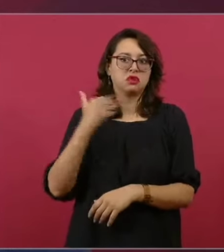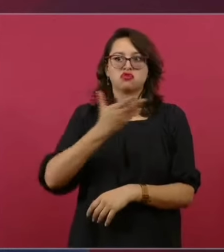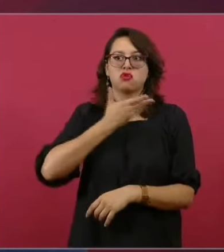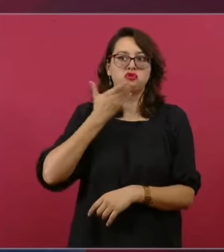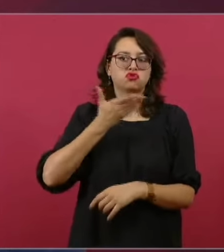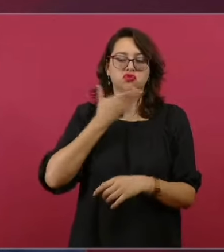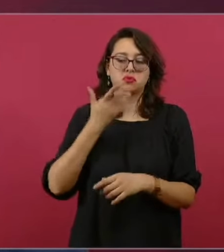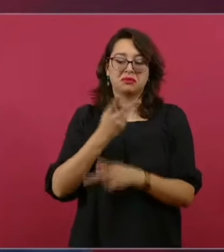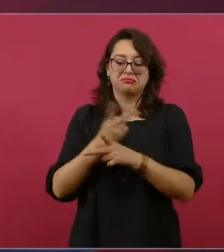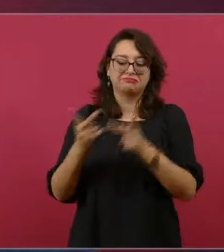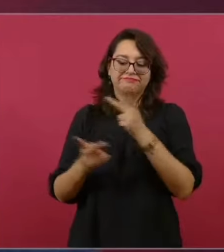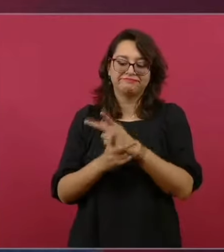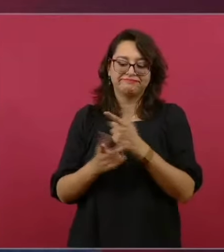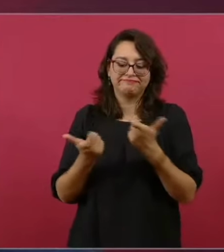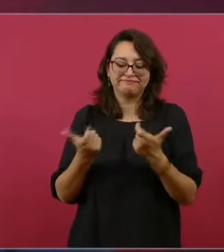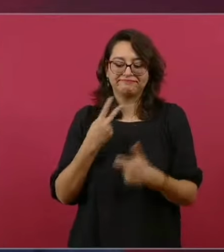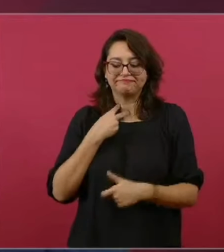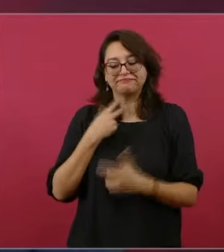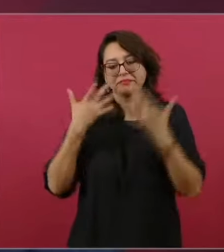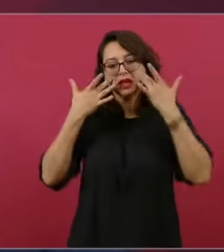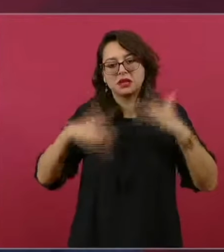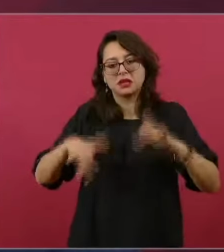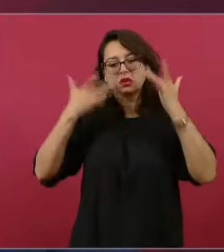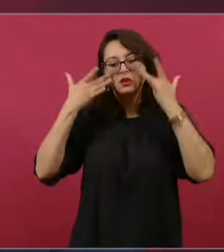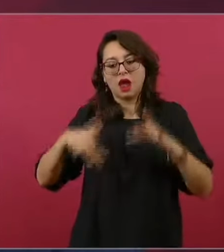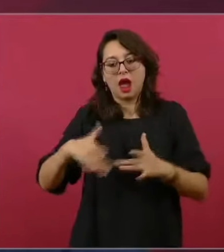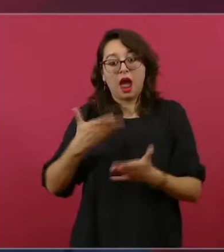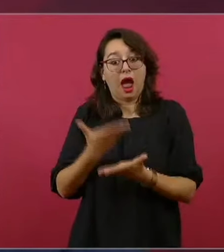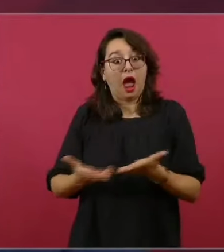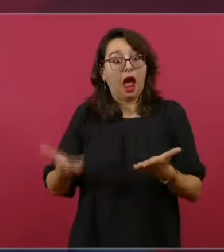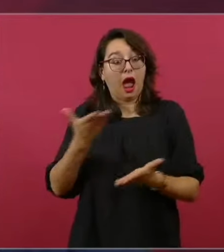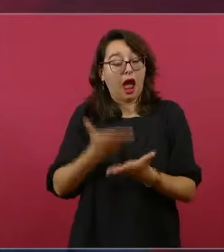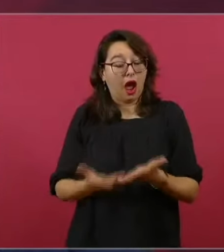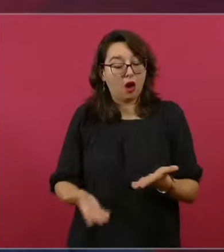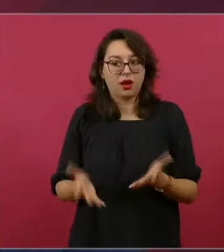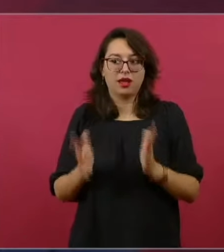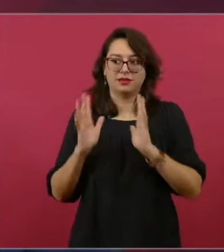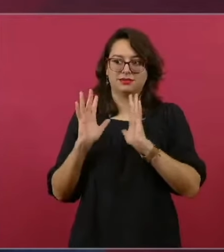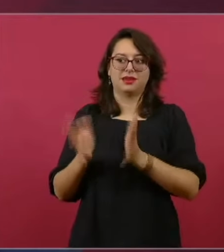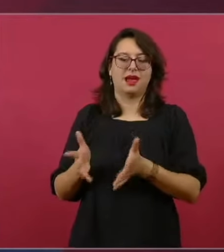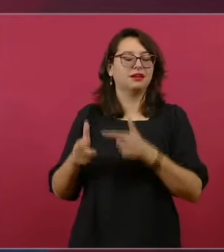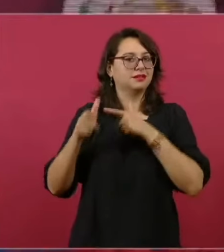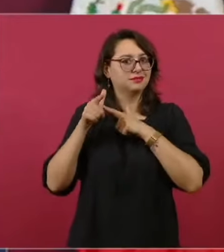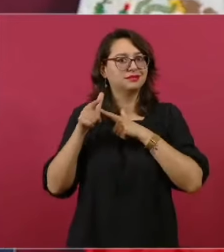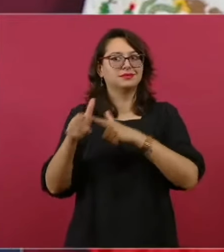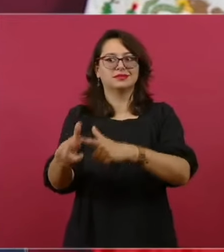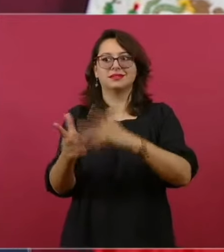Eso es muy bueno. Ese programa también fue combatido por los conservadores.